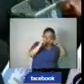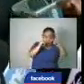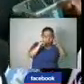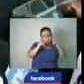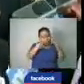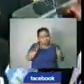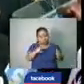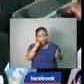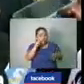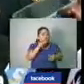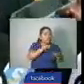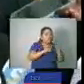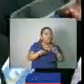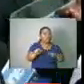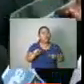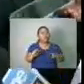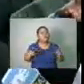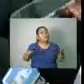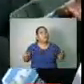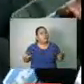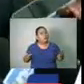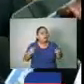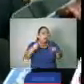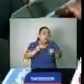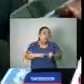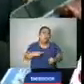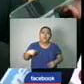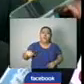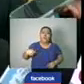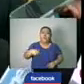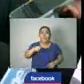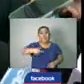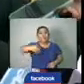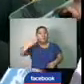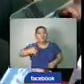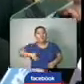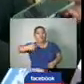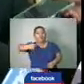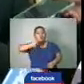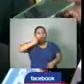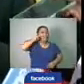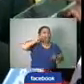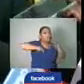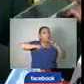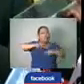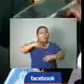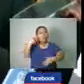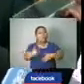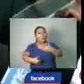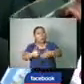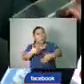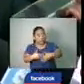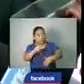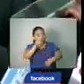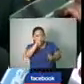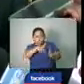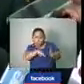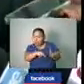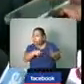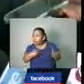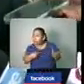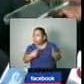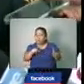intervenidos, pero siempre hay un procedimiento para cada policía porque va a identificar si esa persona